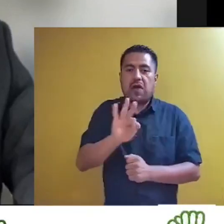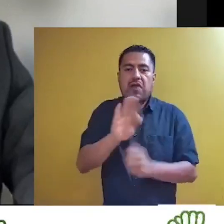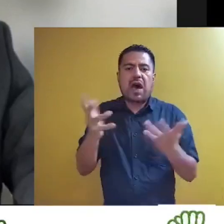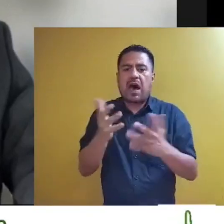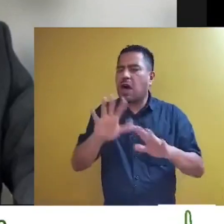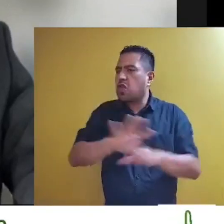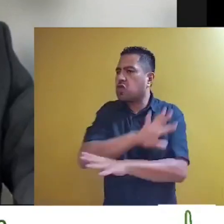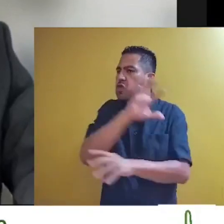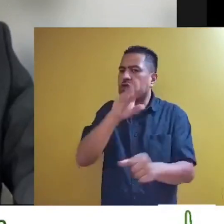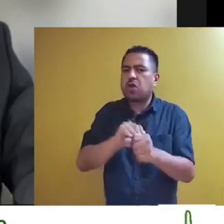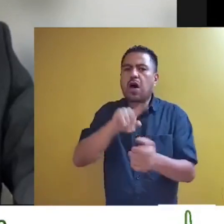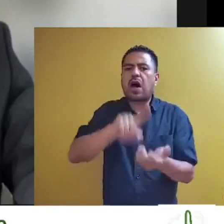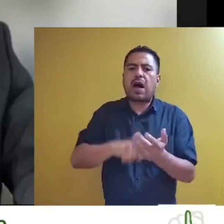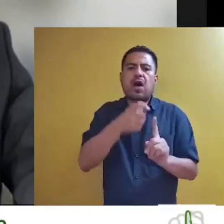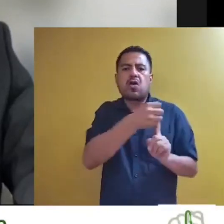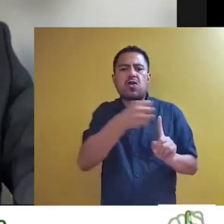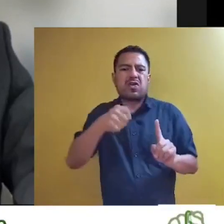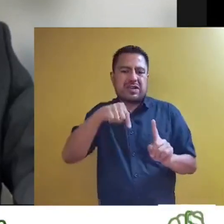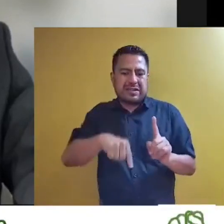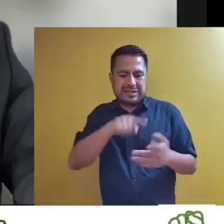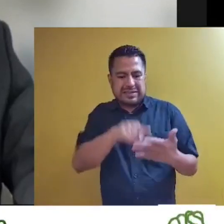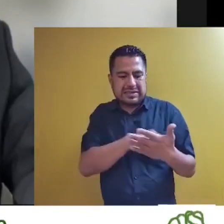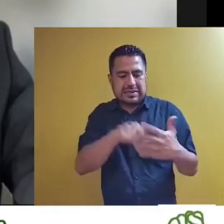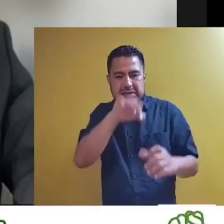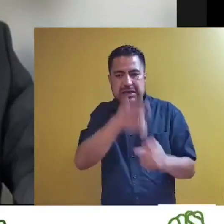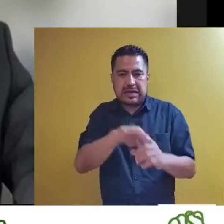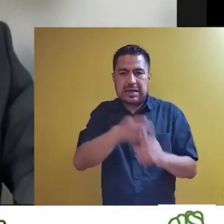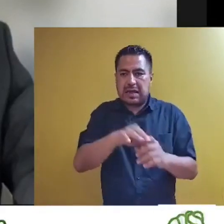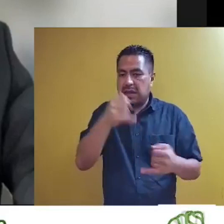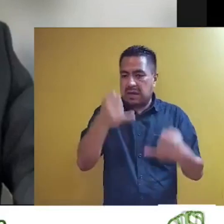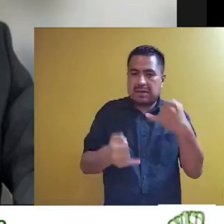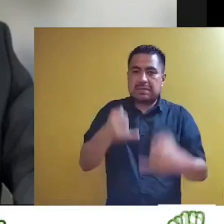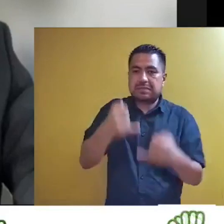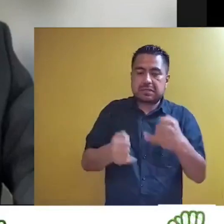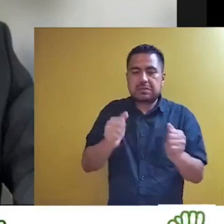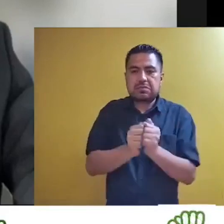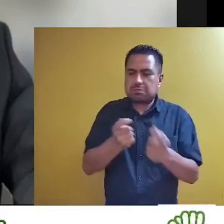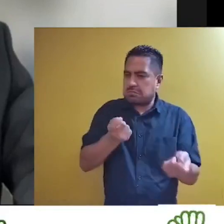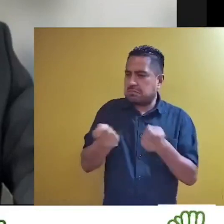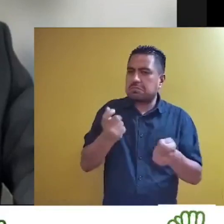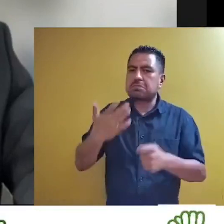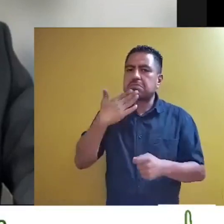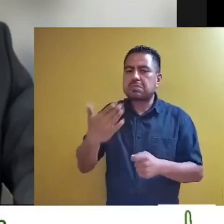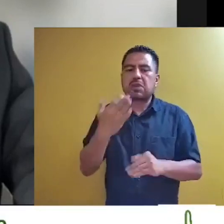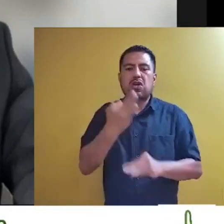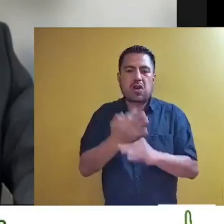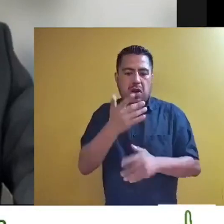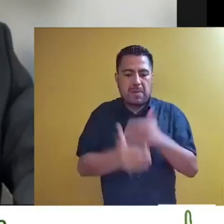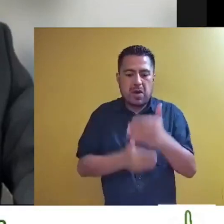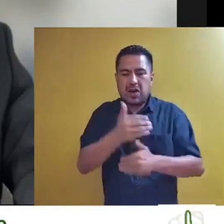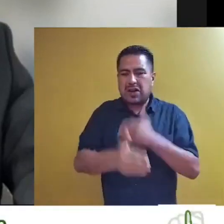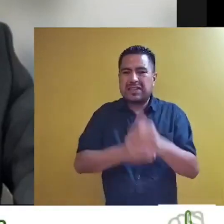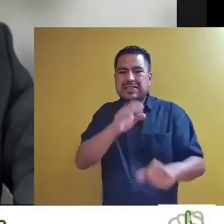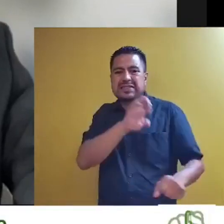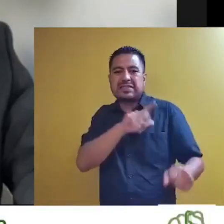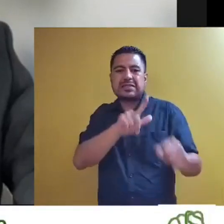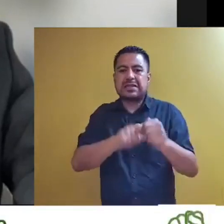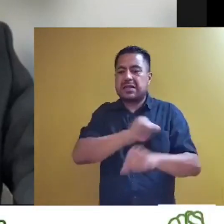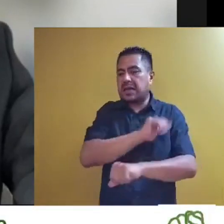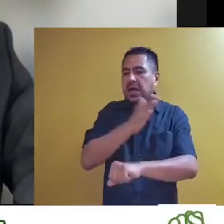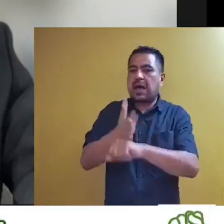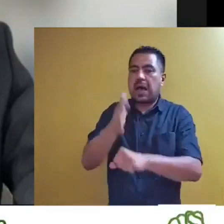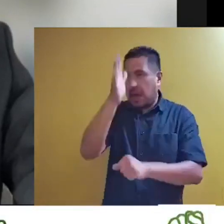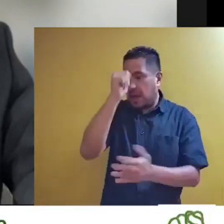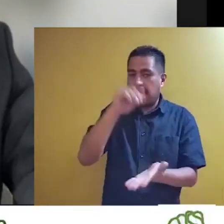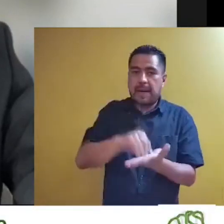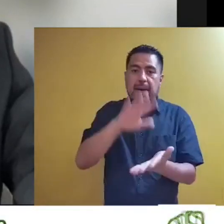las actuaciones ordenadas por este Tribunal Electoral, esto relacionado con la regularización del presente procedimiento especial sancionador, acorde a